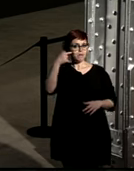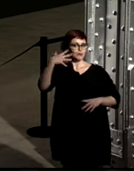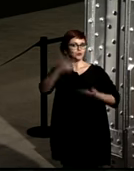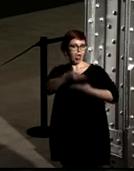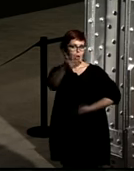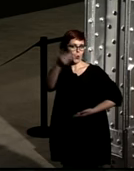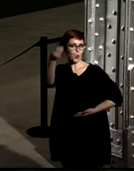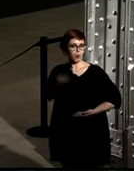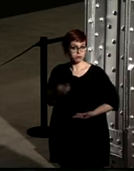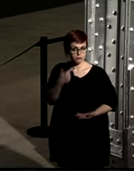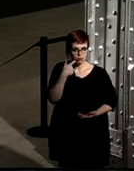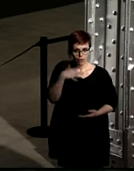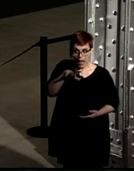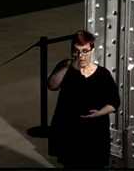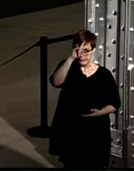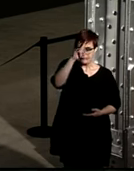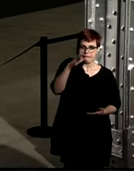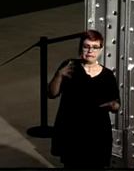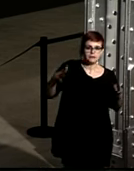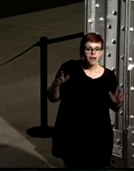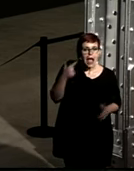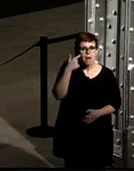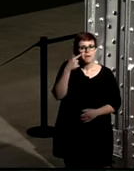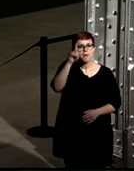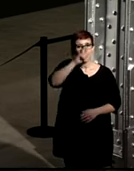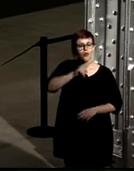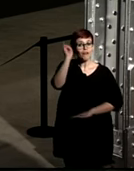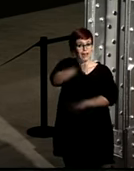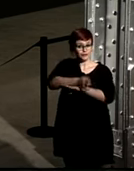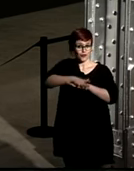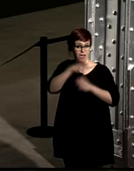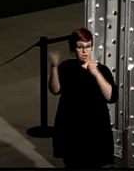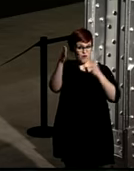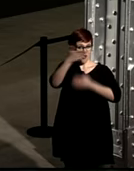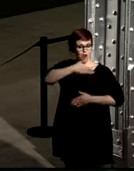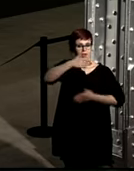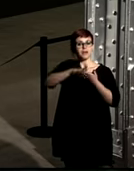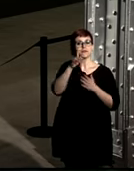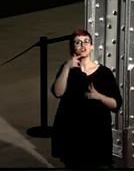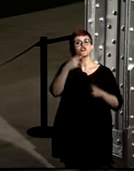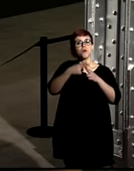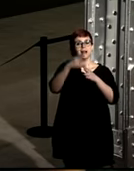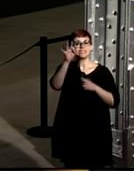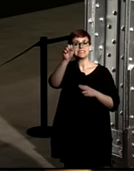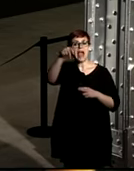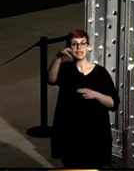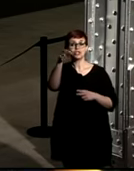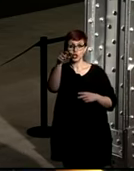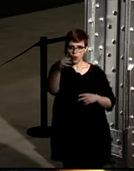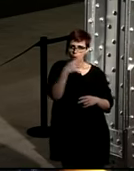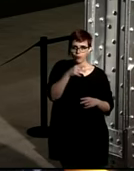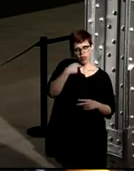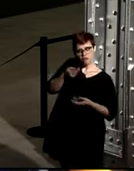Pues justamente me acuerdo del director de aquella época, que se llama Santos. Dedícale unas palabras, hombre. No, que le digo unas palabras. Te puedes